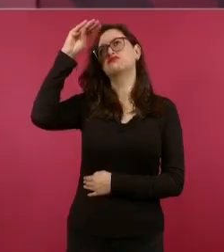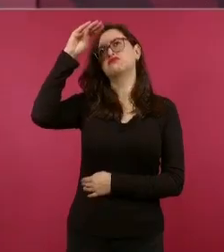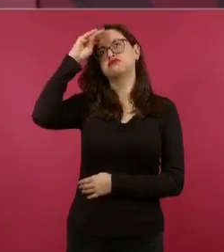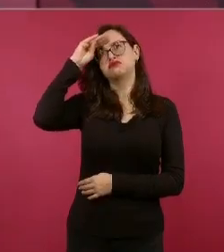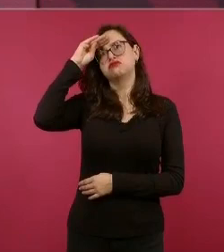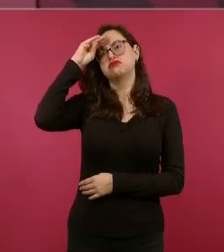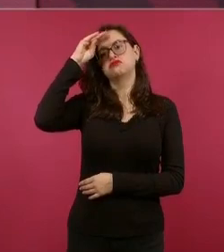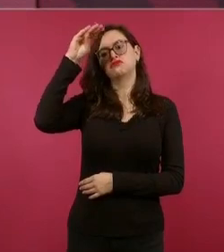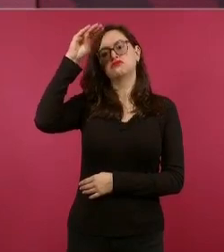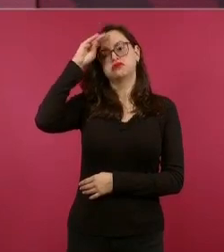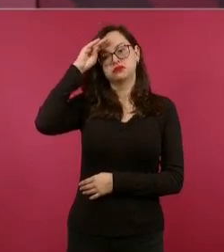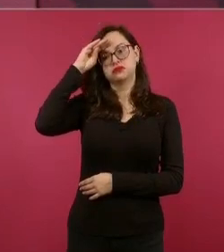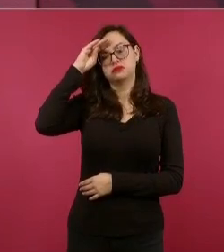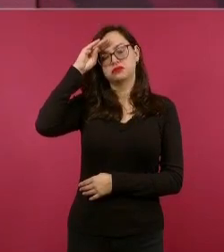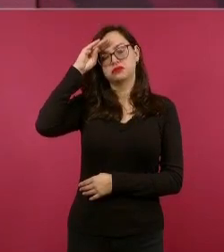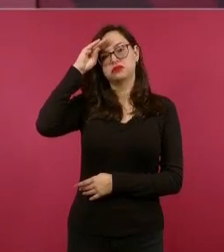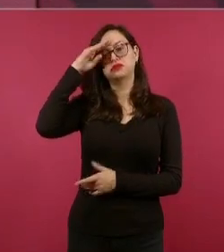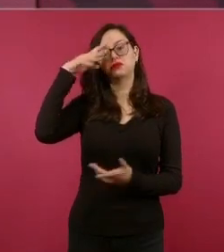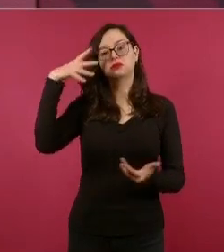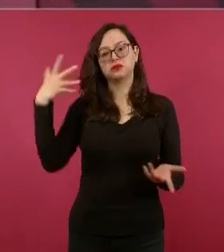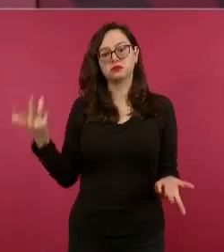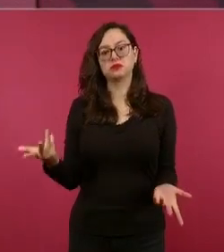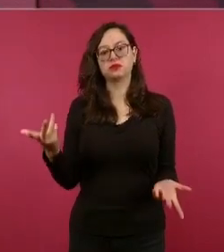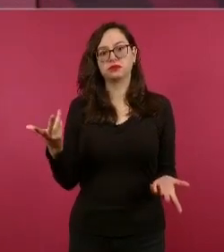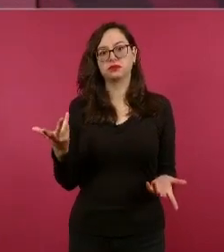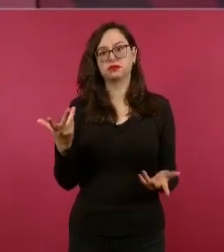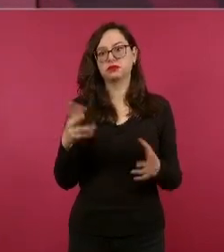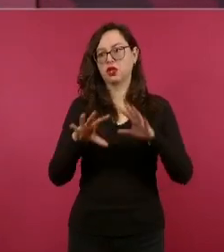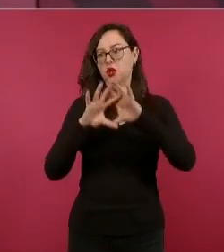de que ya somos el principal socio